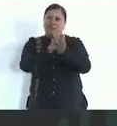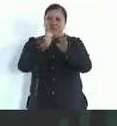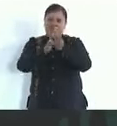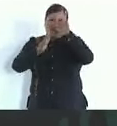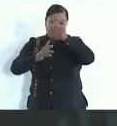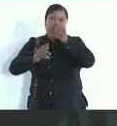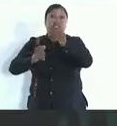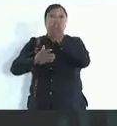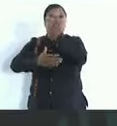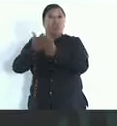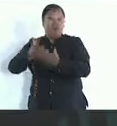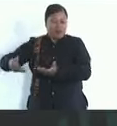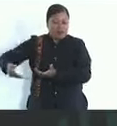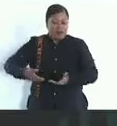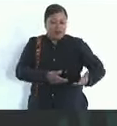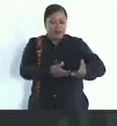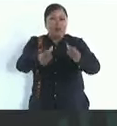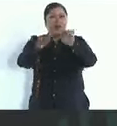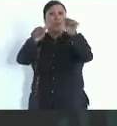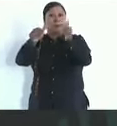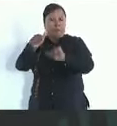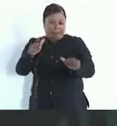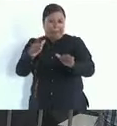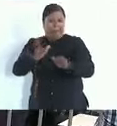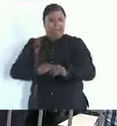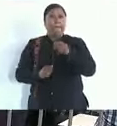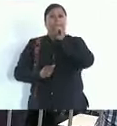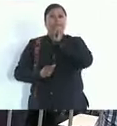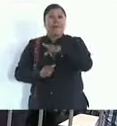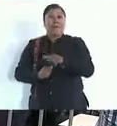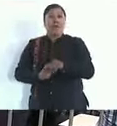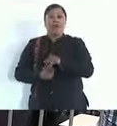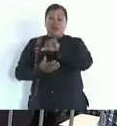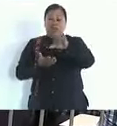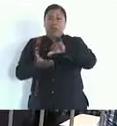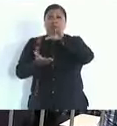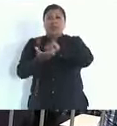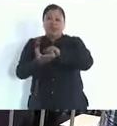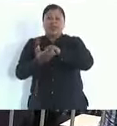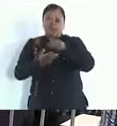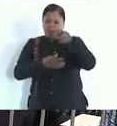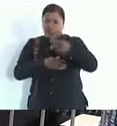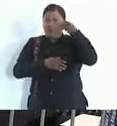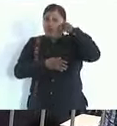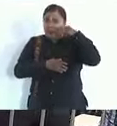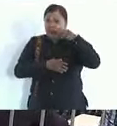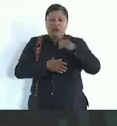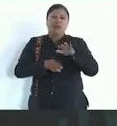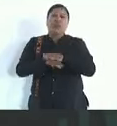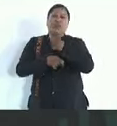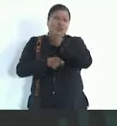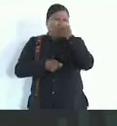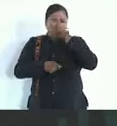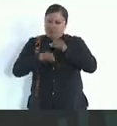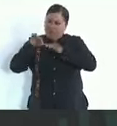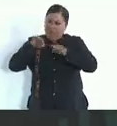programa de Caminos Artesanales. También al Centro SICT Oaxaca por su labor